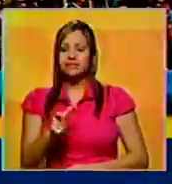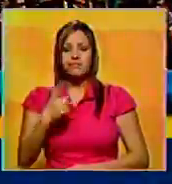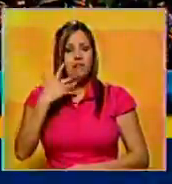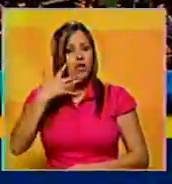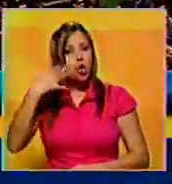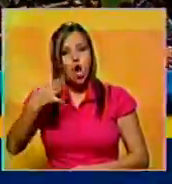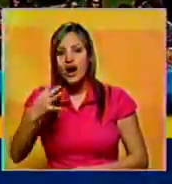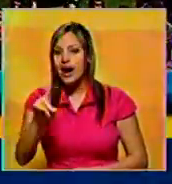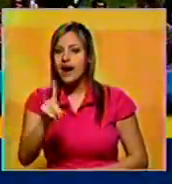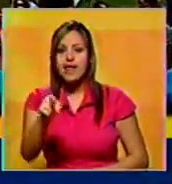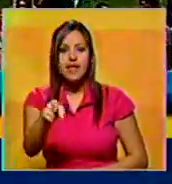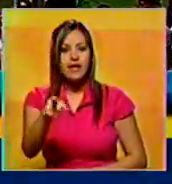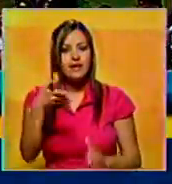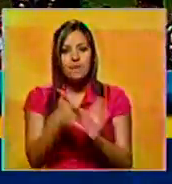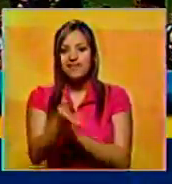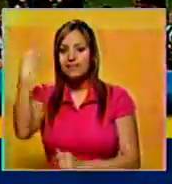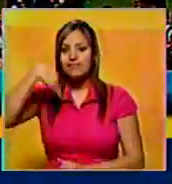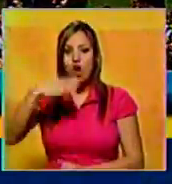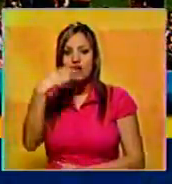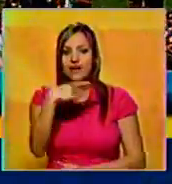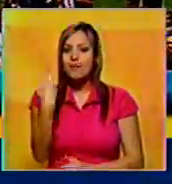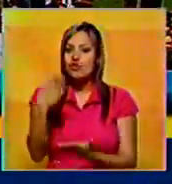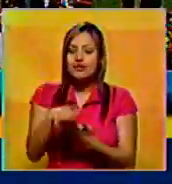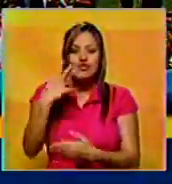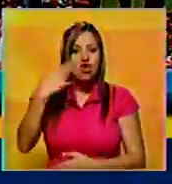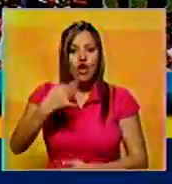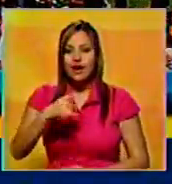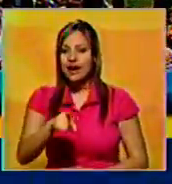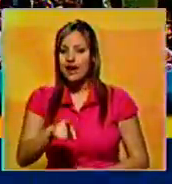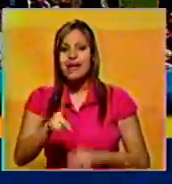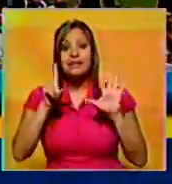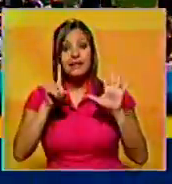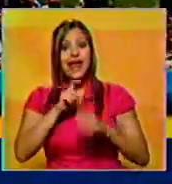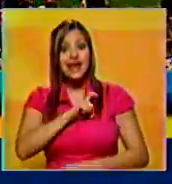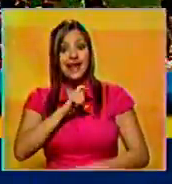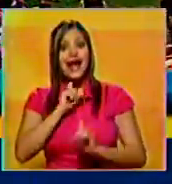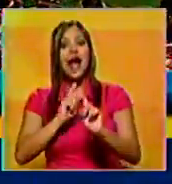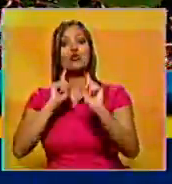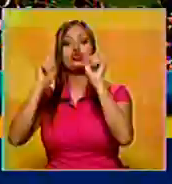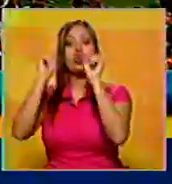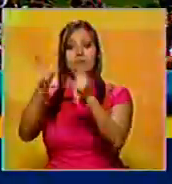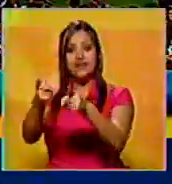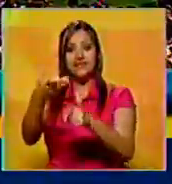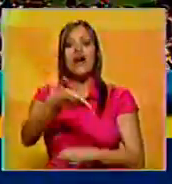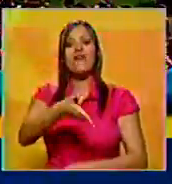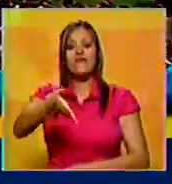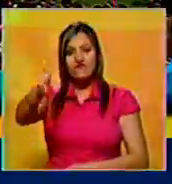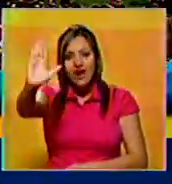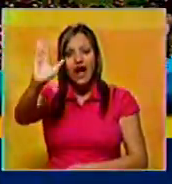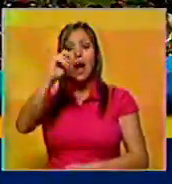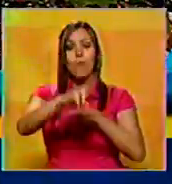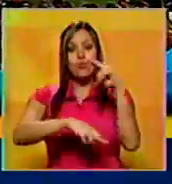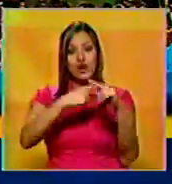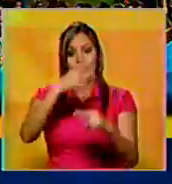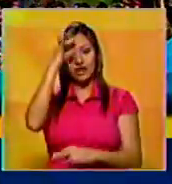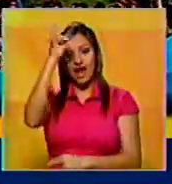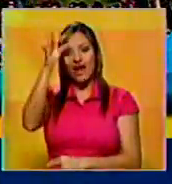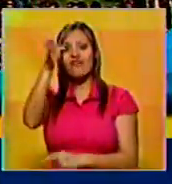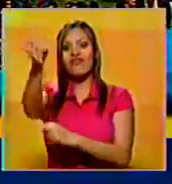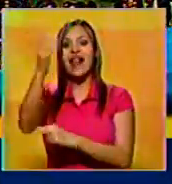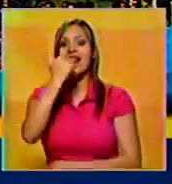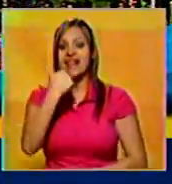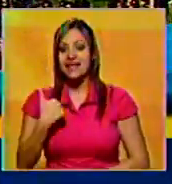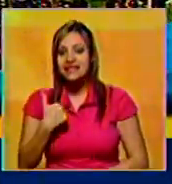incrédulos de lo que sucedió. Recordemos, fue el 6 de enero en la autopista que conduce desde Puerto Cabello a